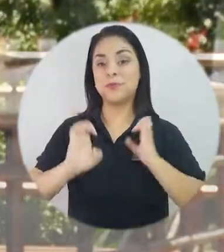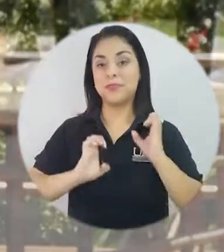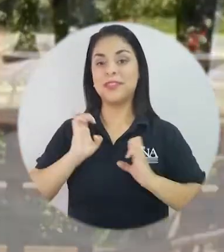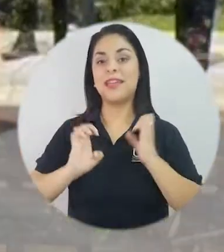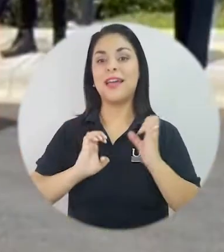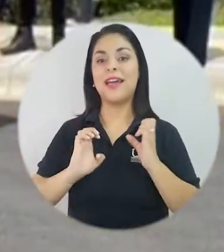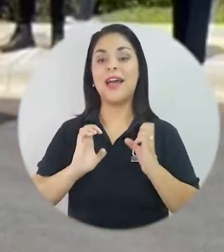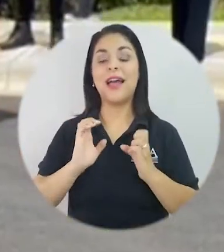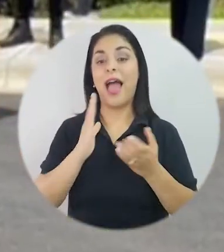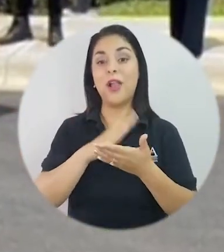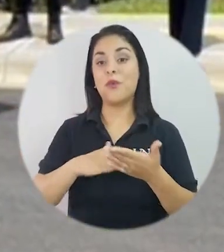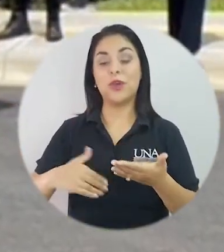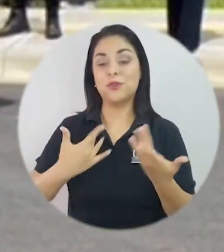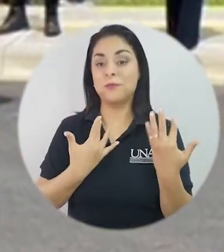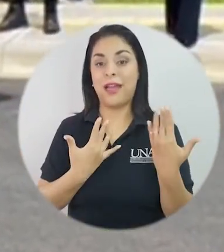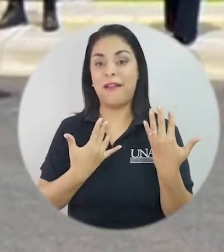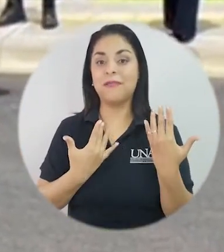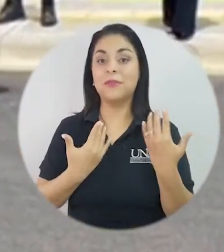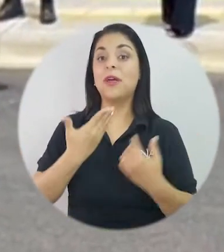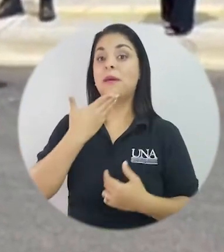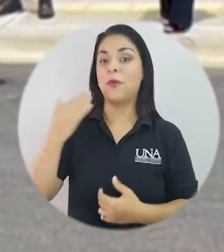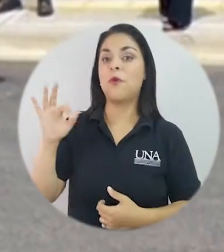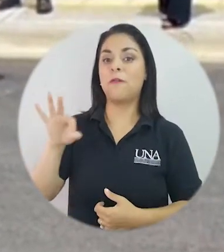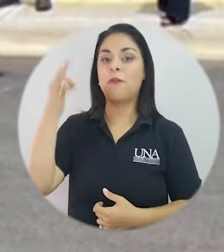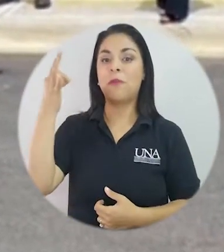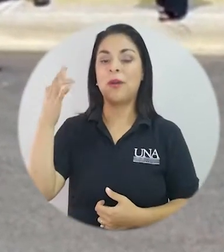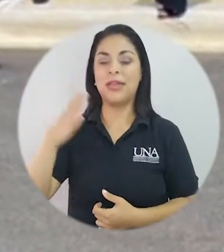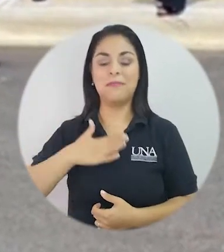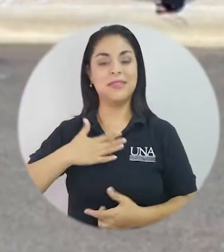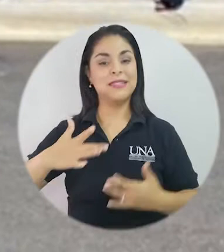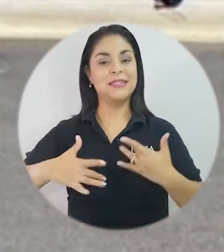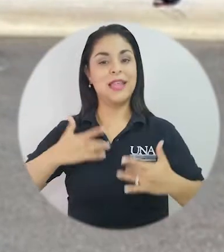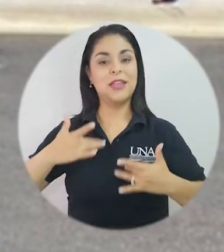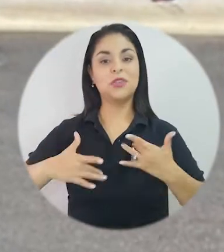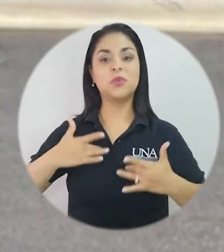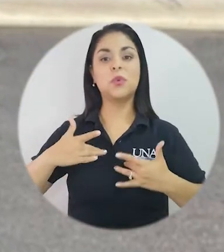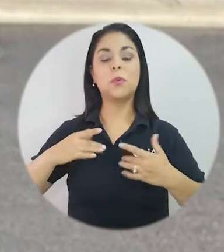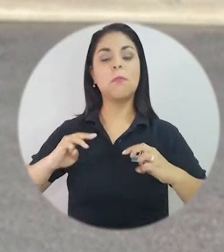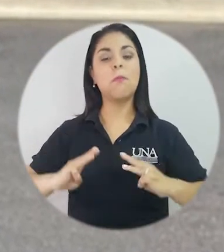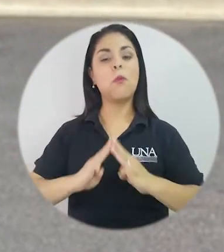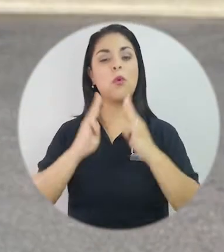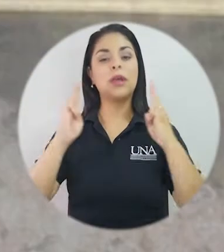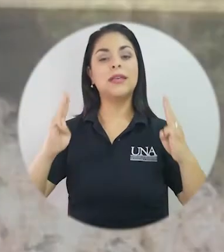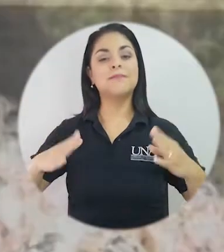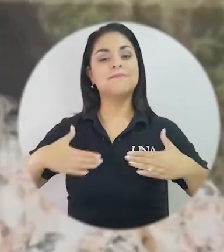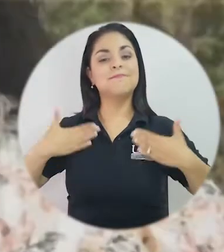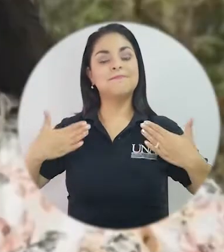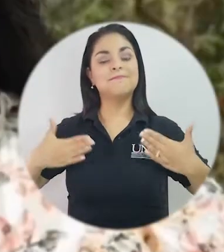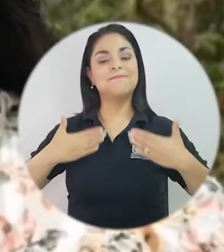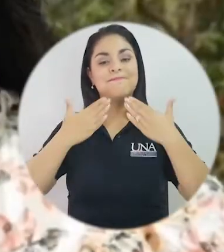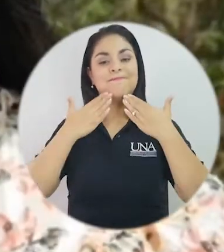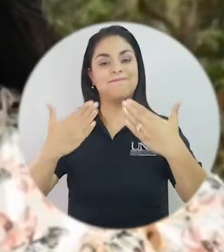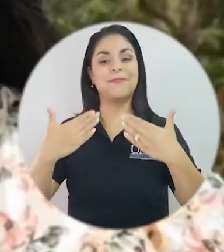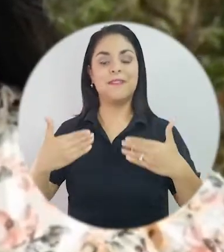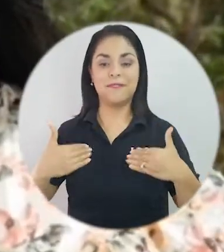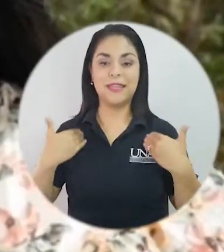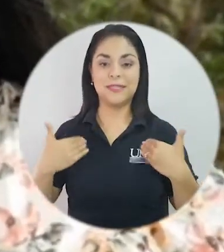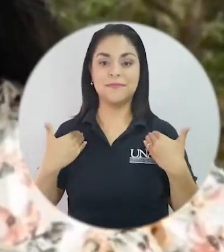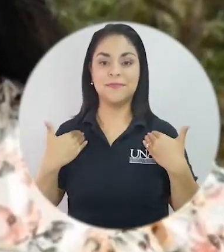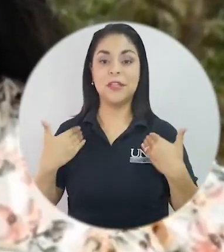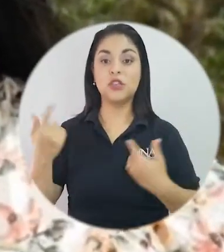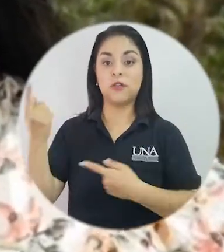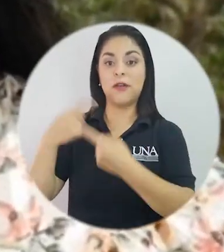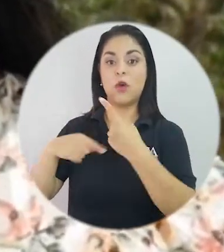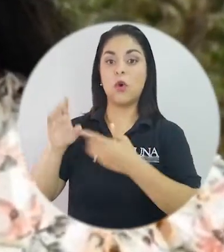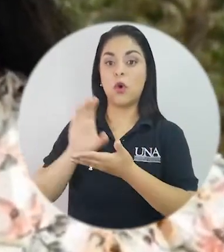emocionada. Fue algo muy inesperado, pero de la mejor forma, y me hace sentir muy gratificada y feliz. Vengo